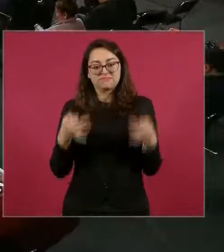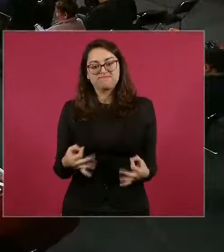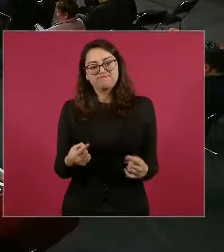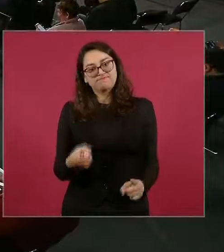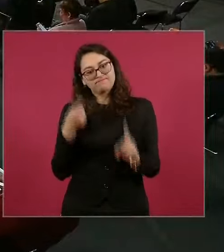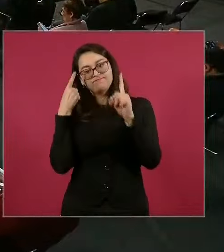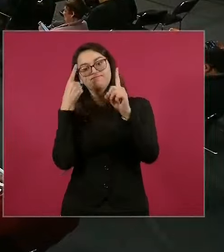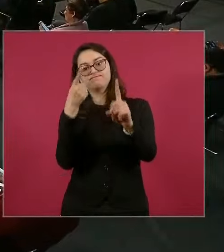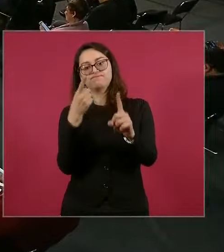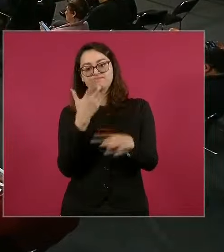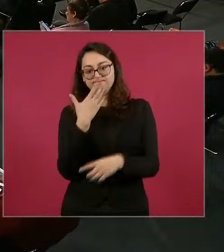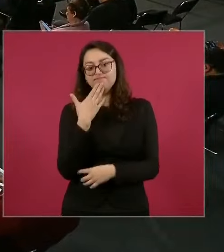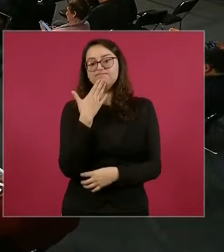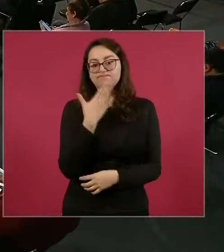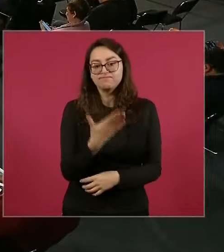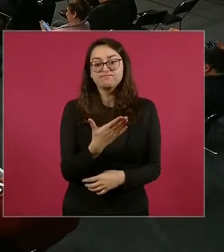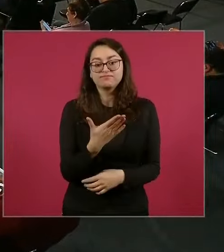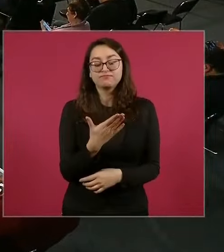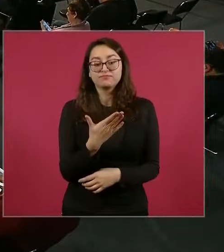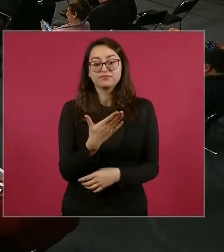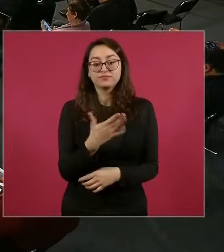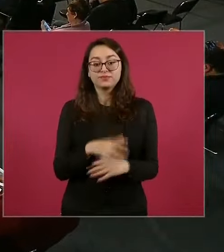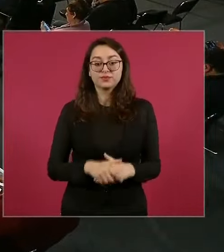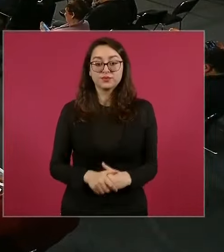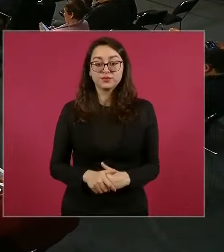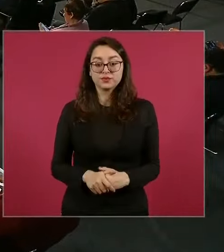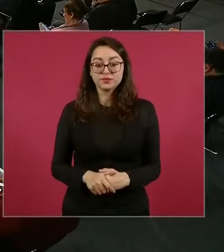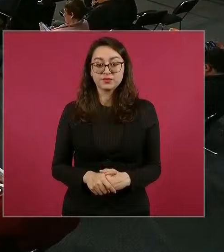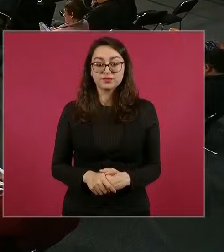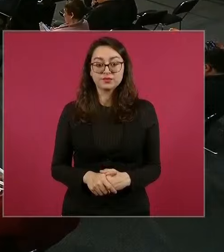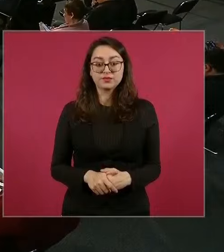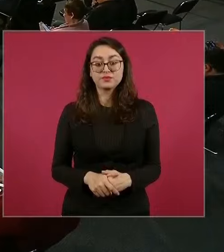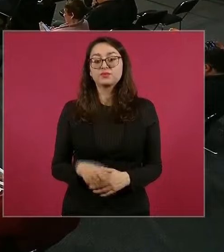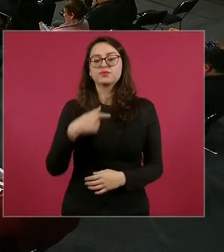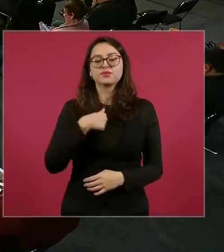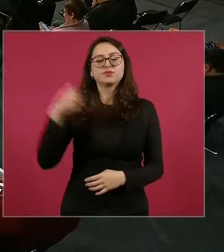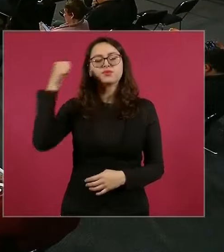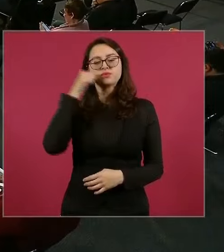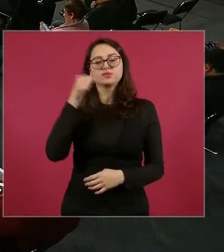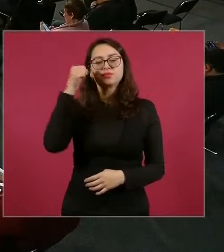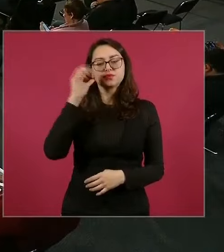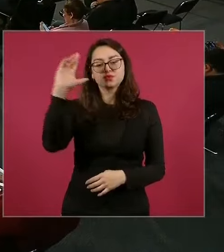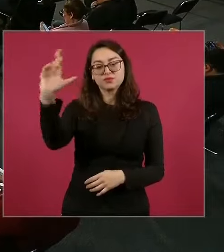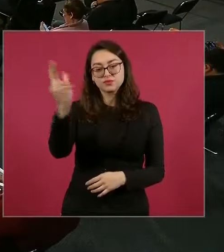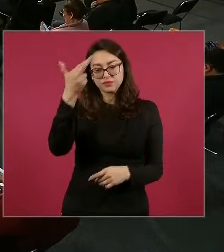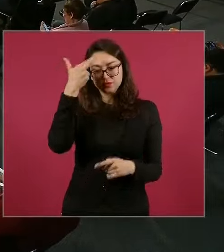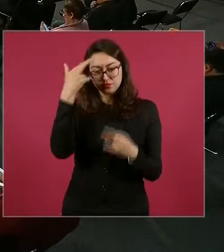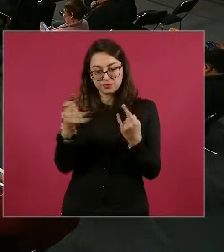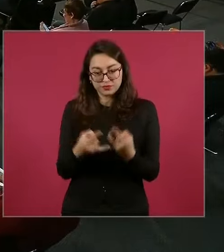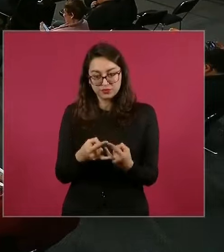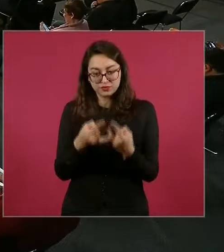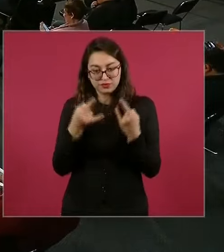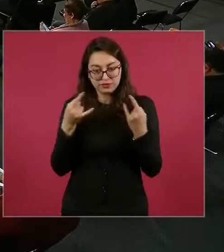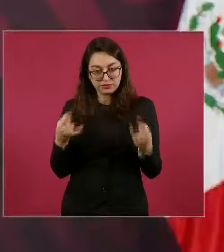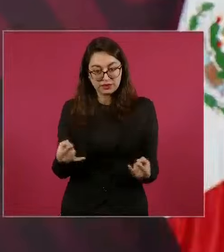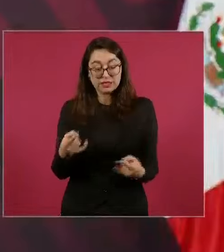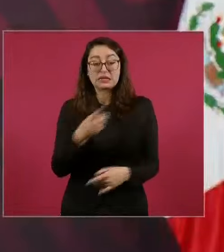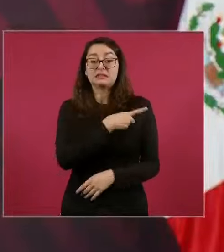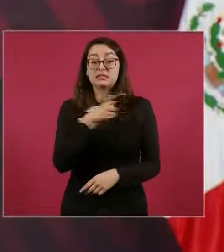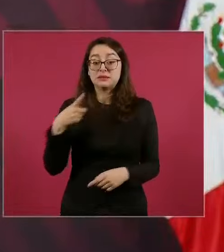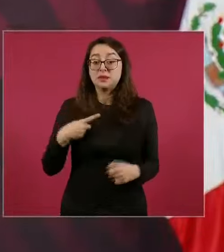lo que menos quiere los Estados Unidos es una bronca con López Obrador en estos momentos. Con Donald Trump era distinto, porque si te acuerdas, Donald Trump